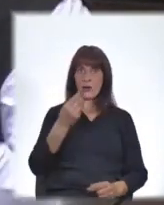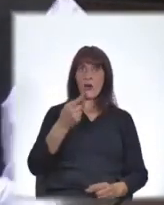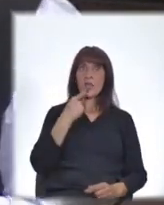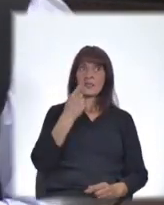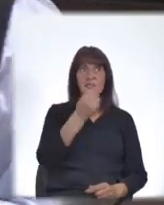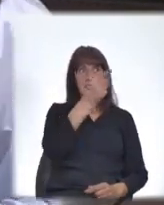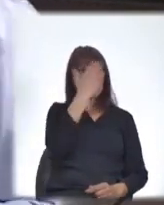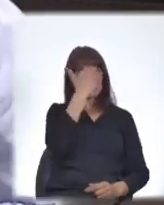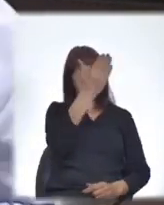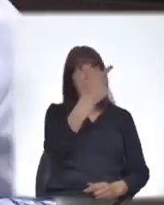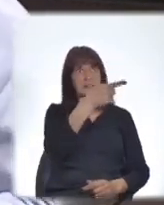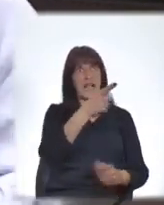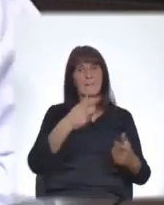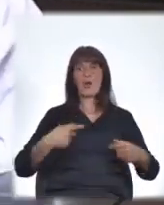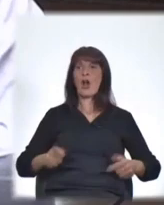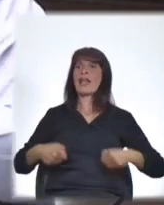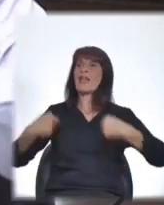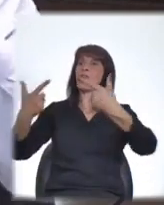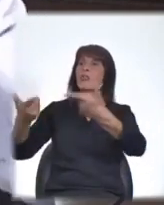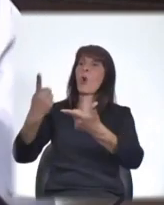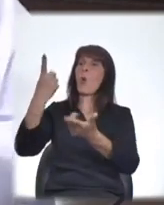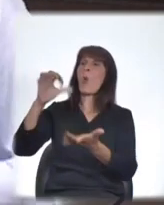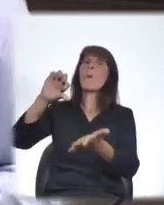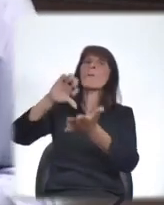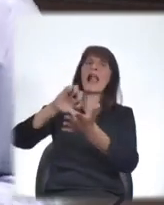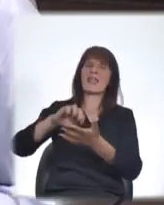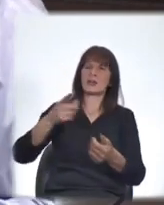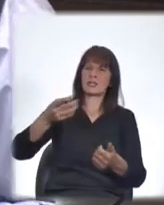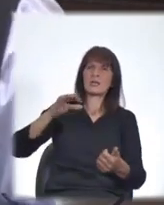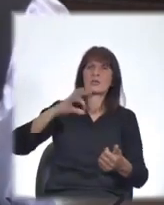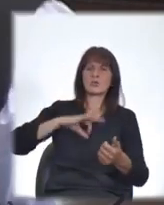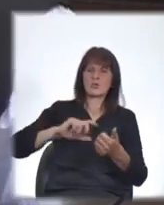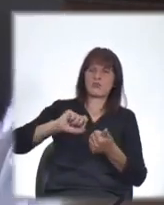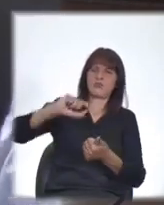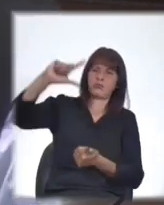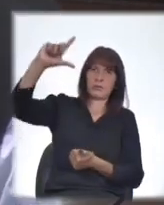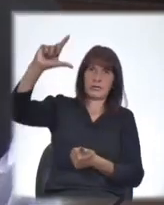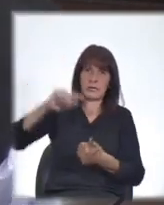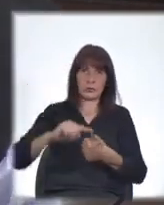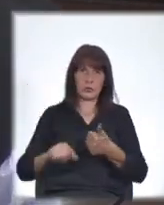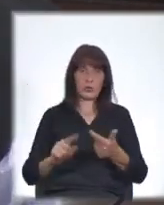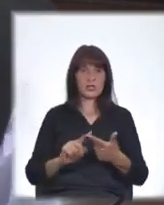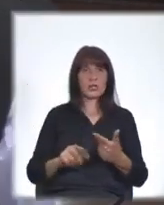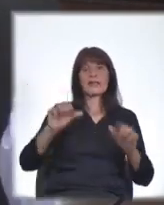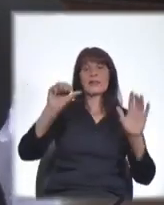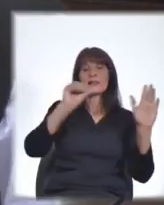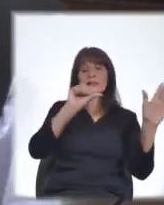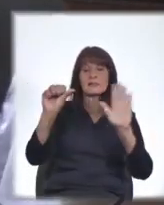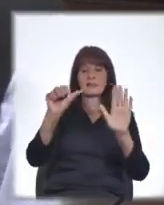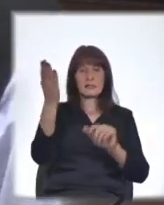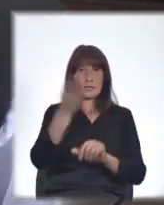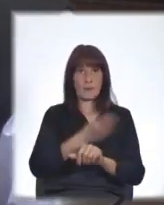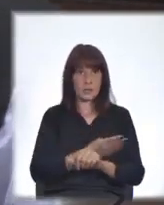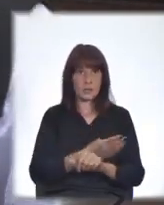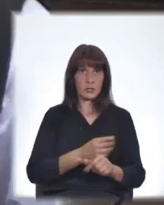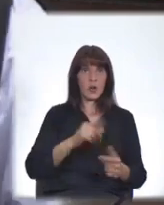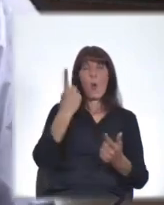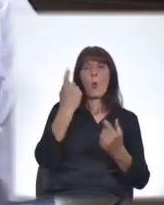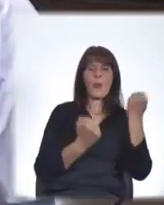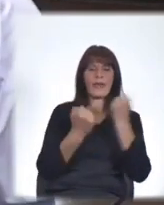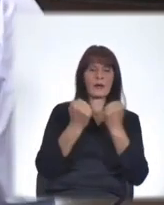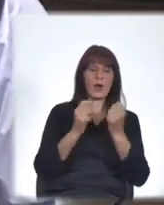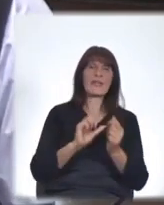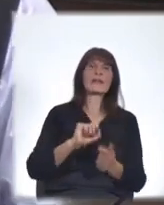que el Frente Amplio le entregó un país con salarios reales creciendo, en el orden del 66%, una economía que